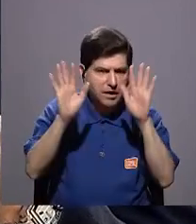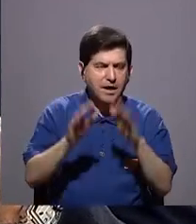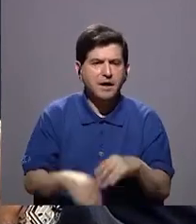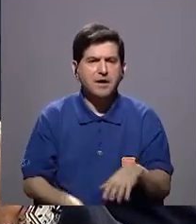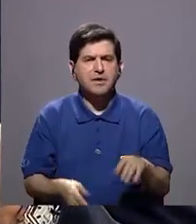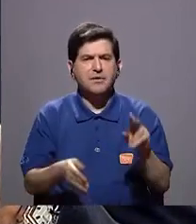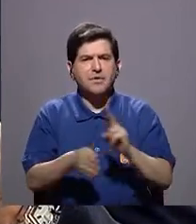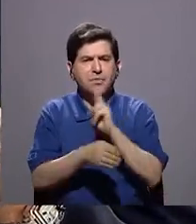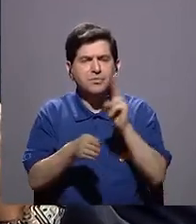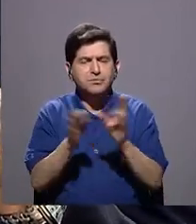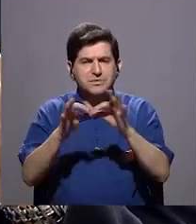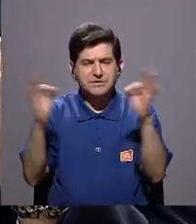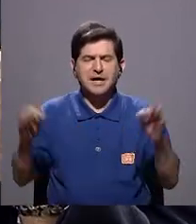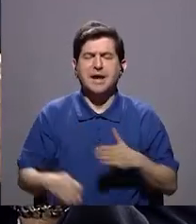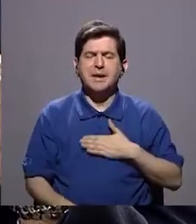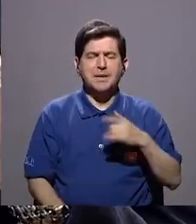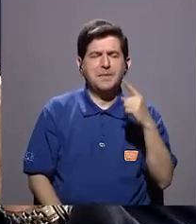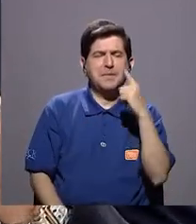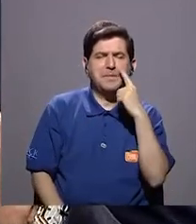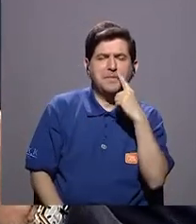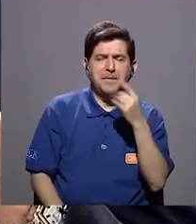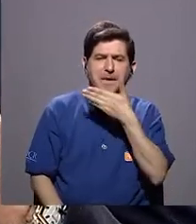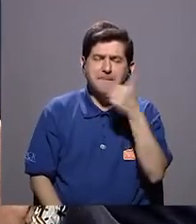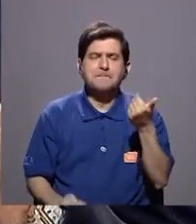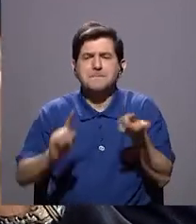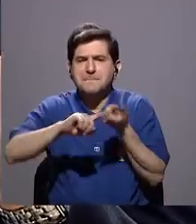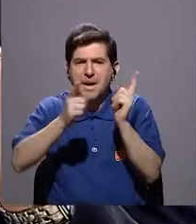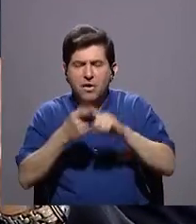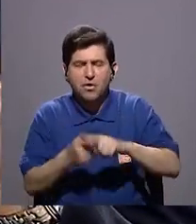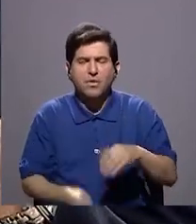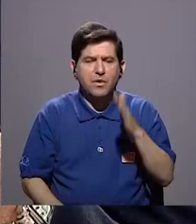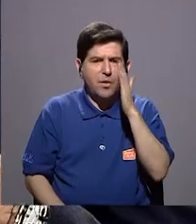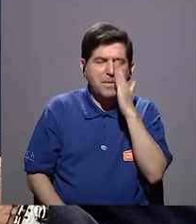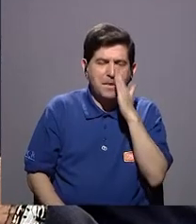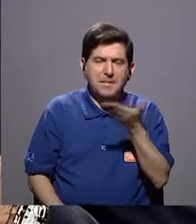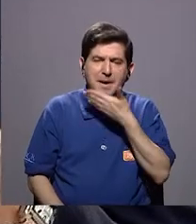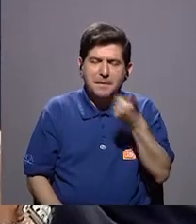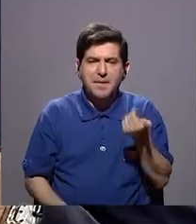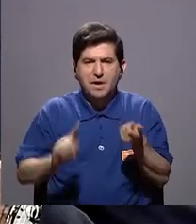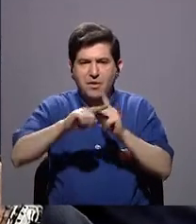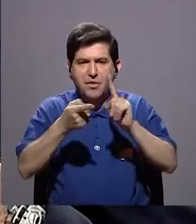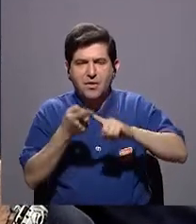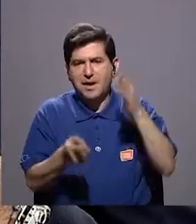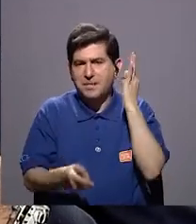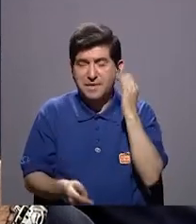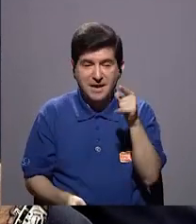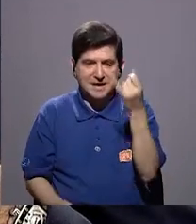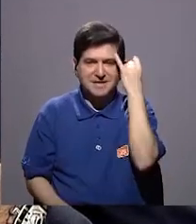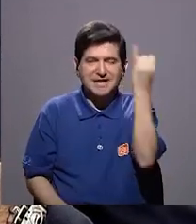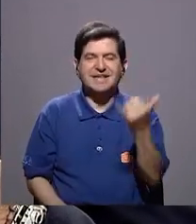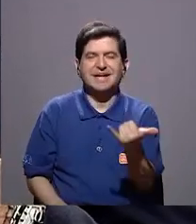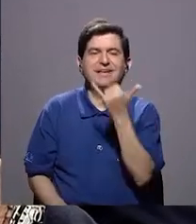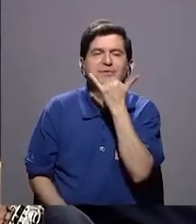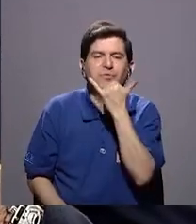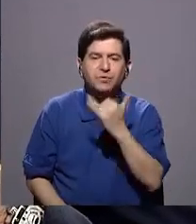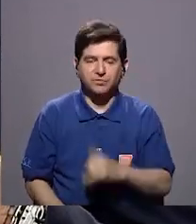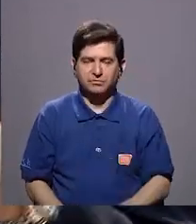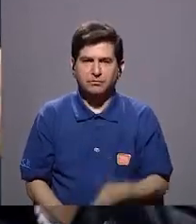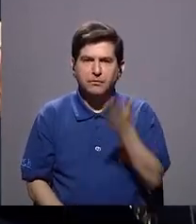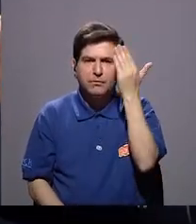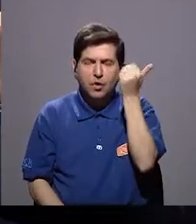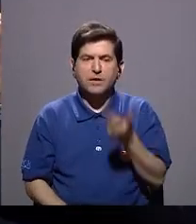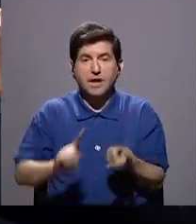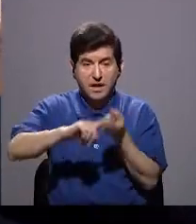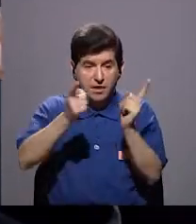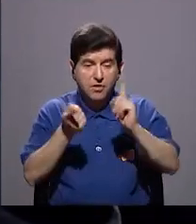utilizamos mucho la frase de que mi papá es mi mejor amigo y mi mamá es mi mejor amiga. Eso es un concepto equivocado. ¿Por qué?